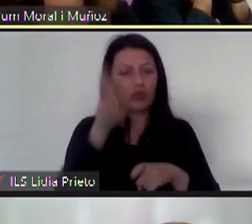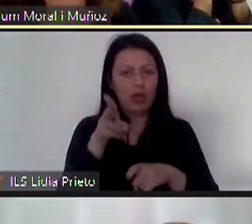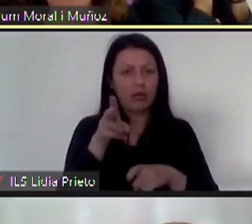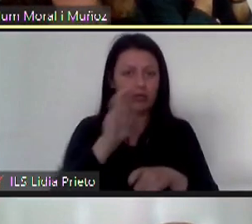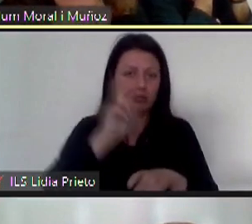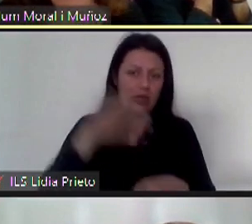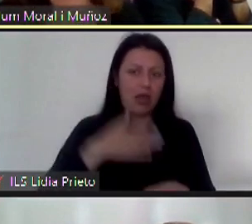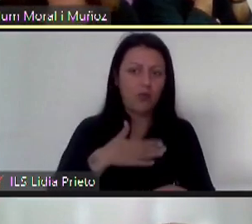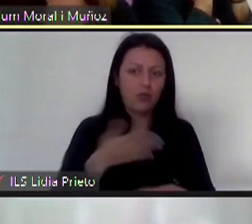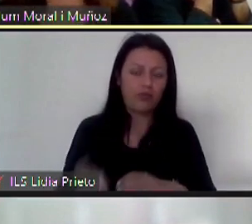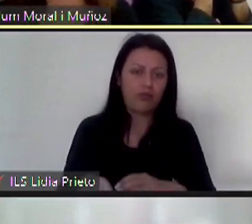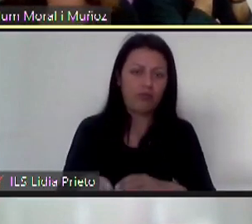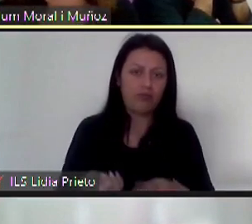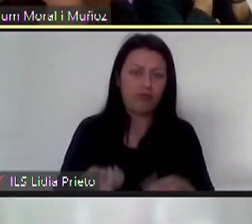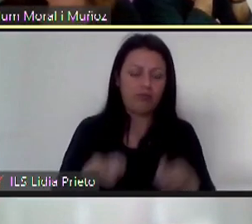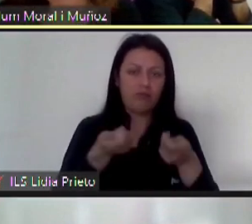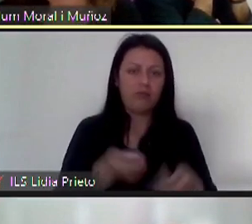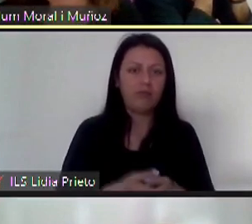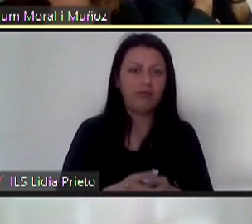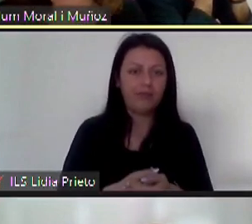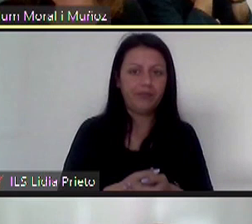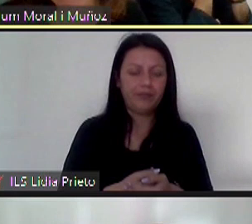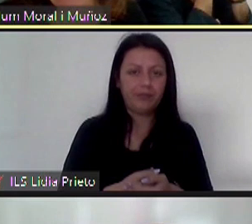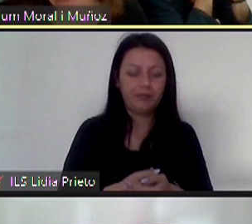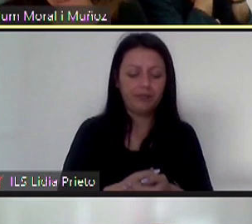Vale. No, pero es que si ya la habéis contestado,